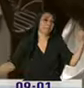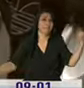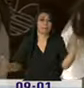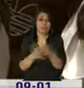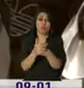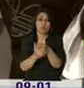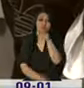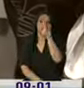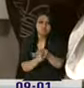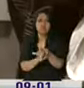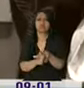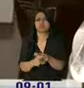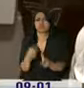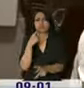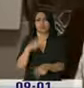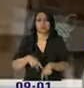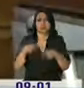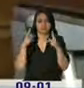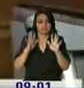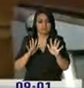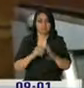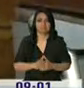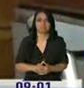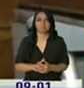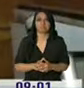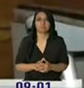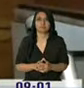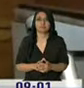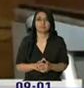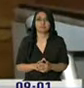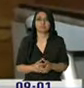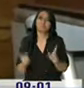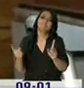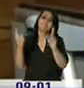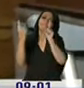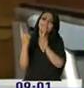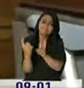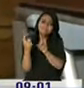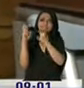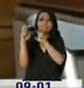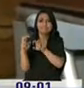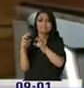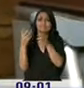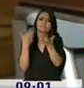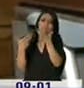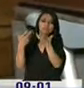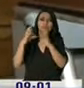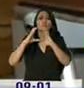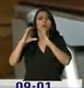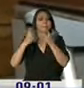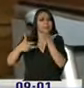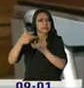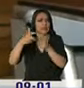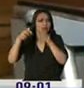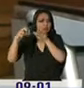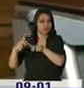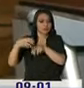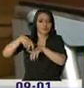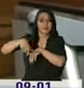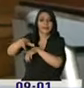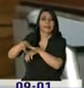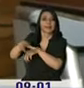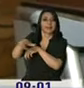verían detenidos. Que la encontré, nos sentamos a conversar justo en el retén, está encima de la vereda. Y el